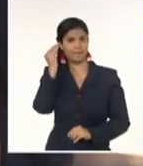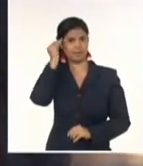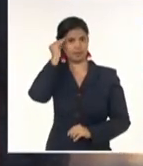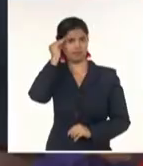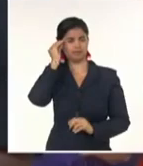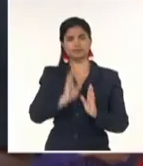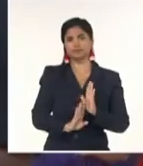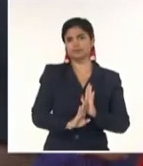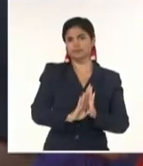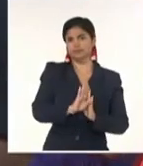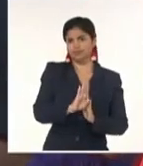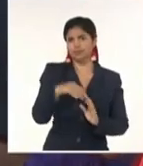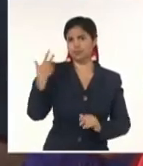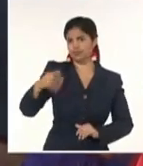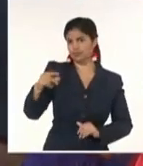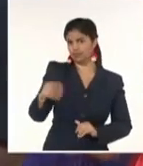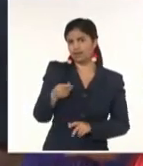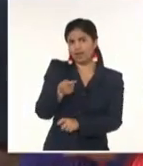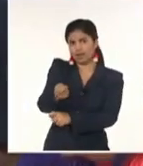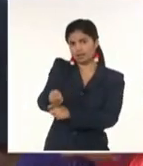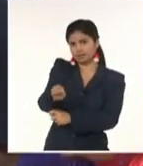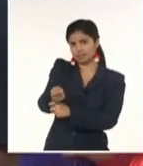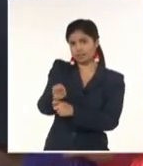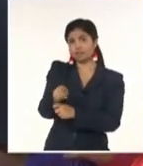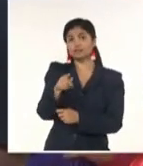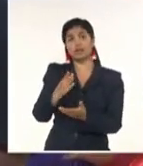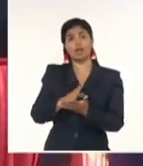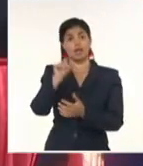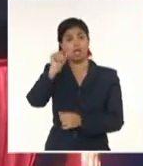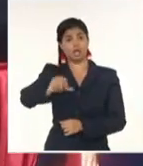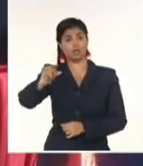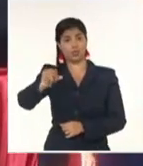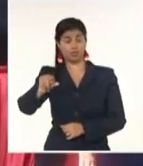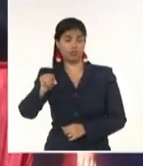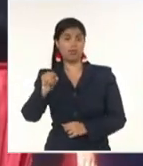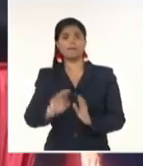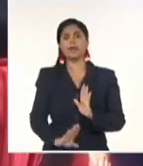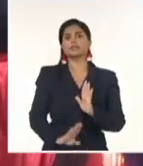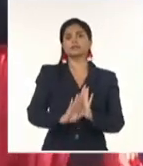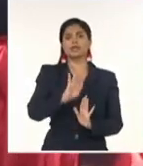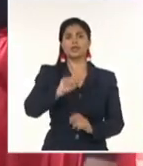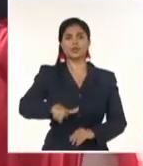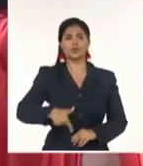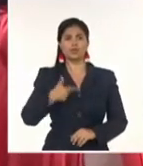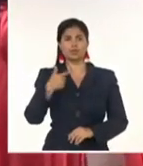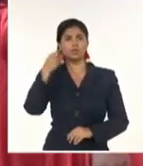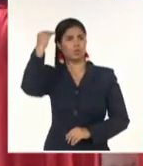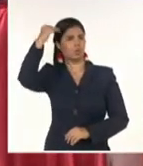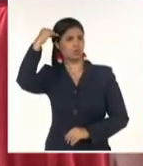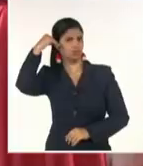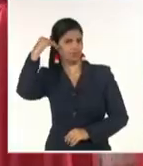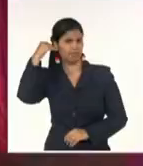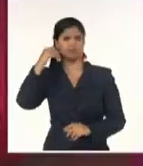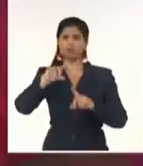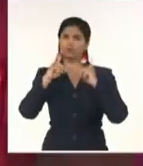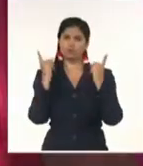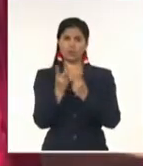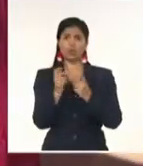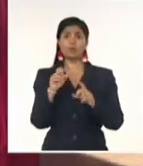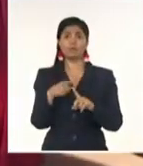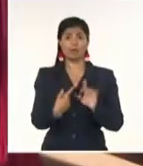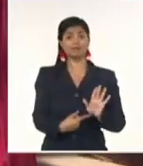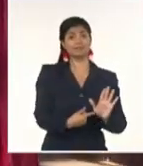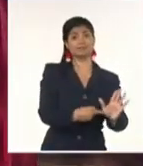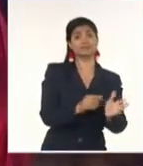y ejercicios a estudiantes de estas enseñanzas para su desarrollo artístico, al tiempo que reafirmen ellos su compromiso hacia